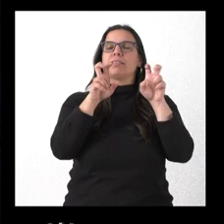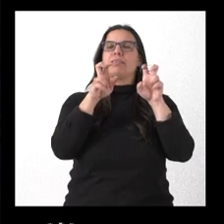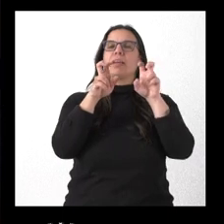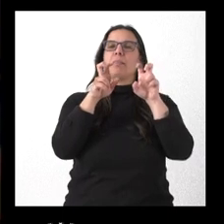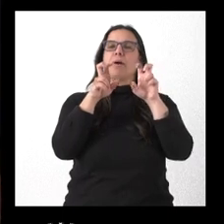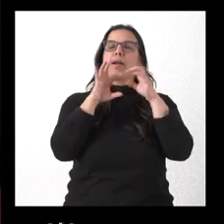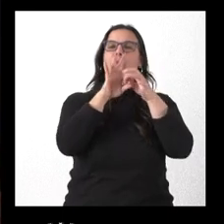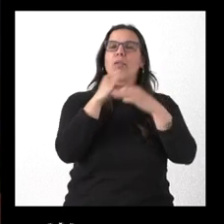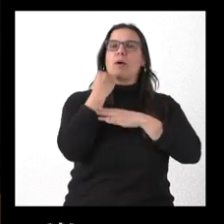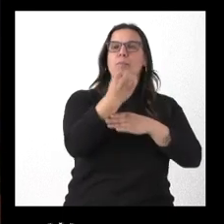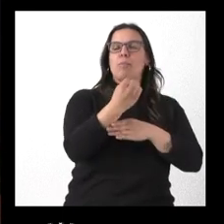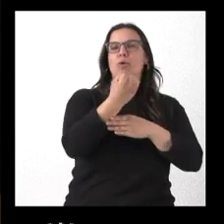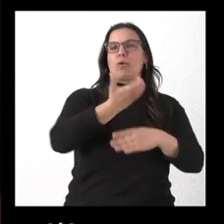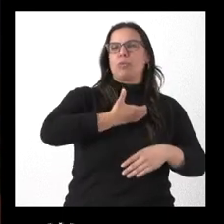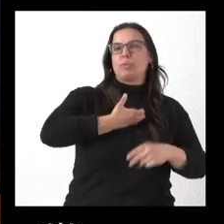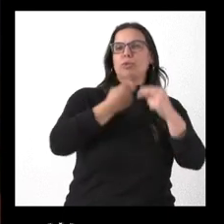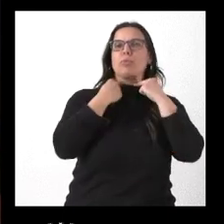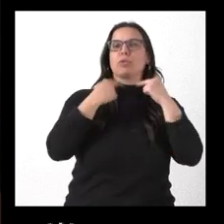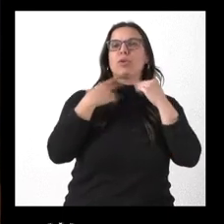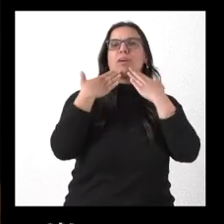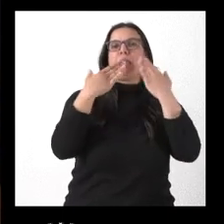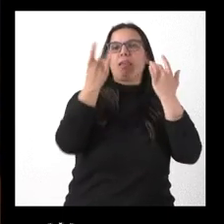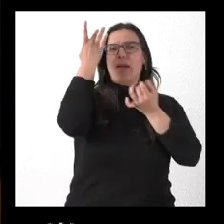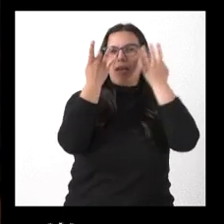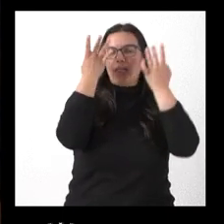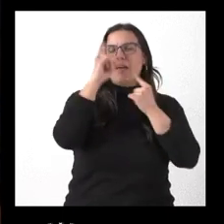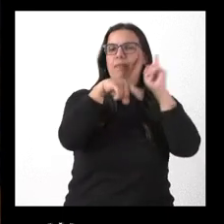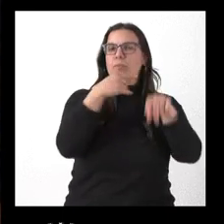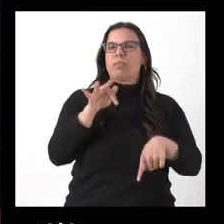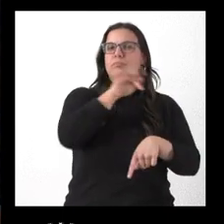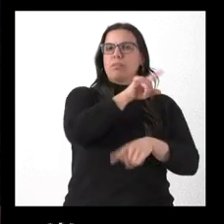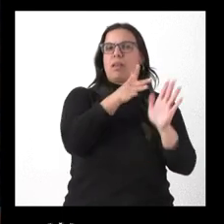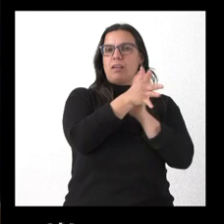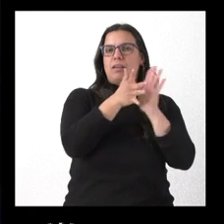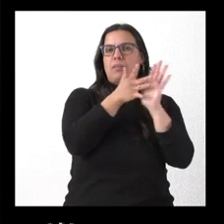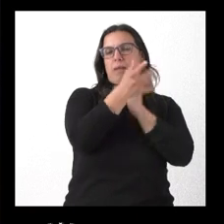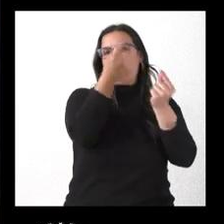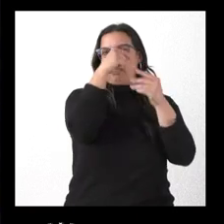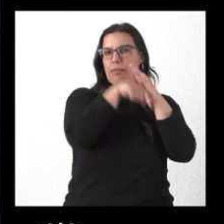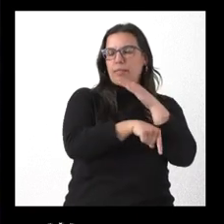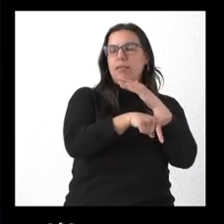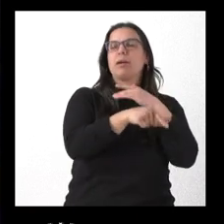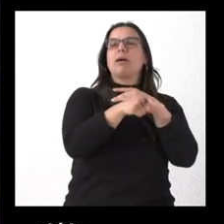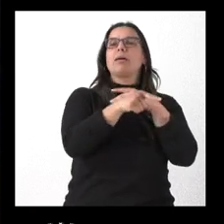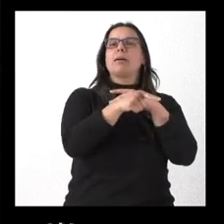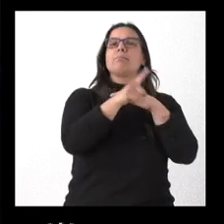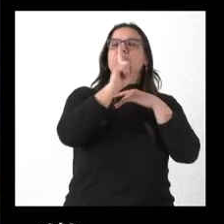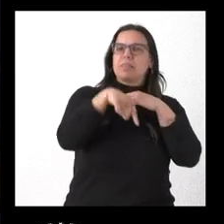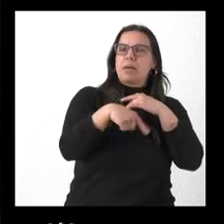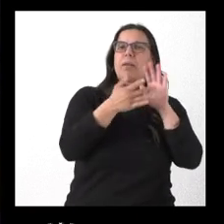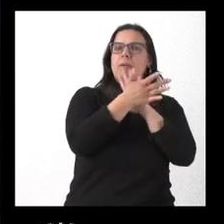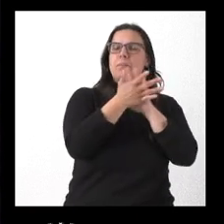comunidad Autónoma a través de diversas iniciativas que lo explicará posteriormente con más detalle incluyendo algún acuerdo